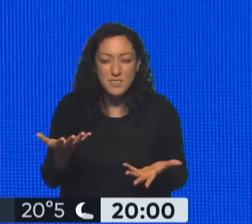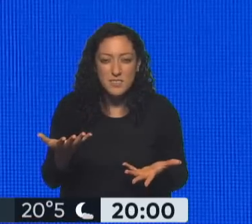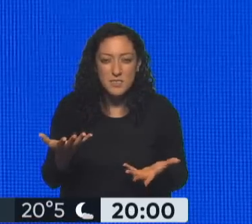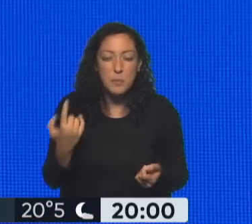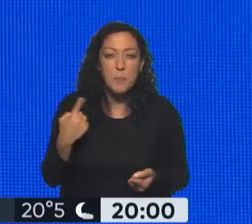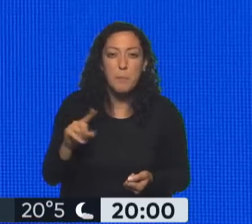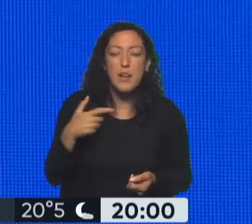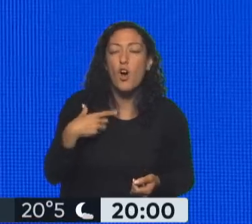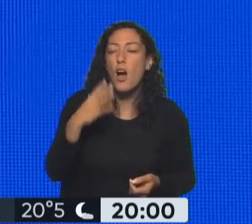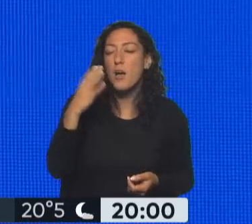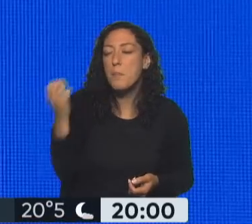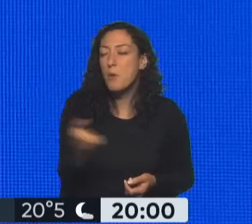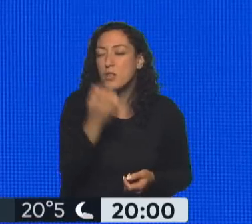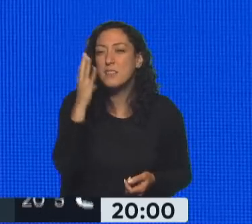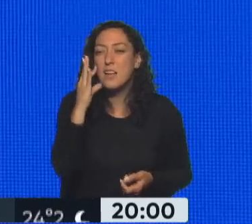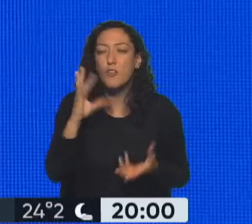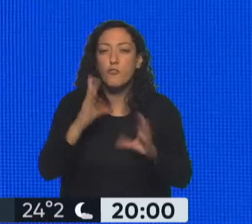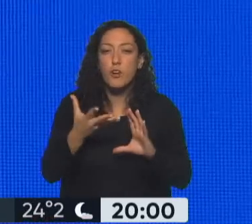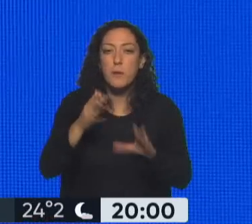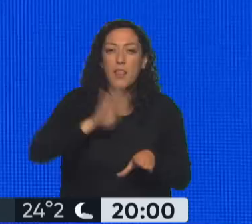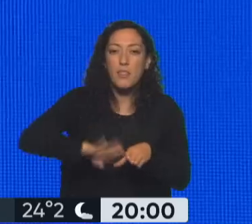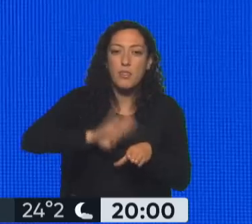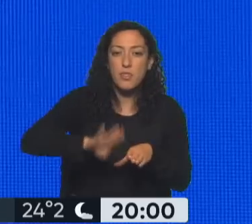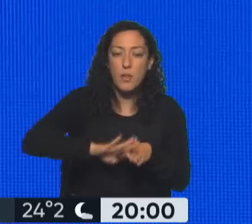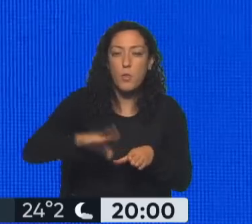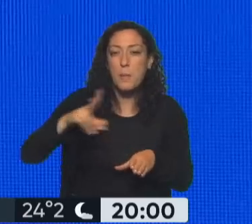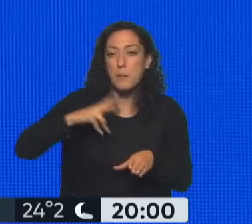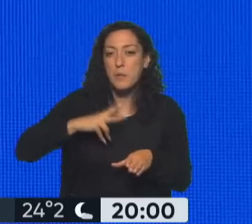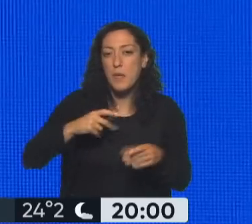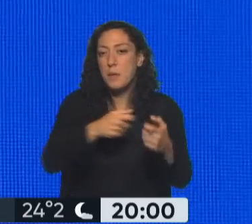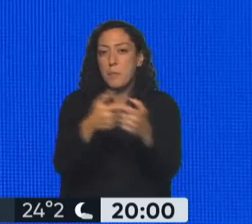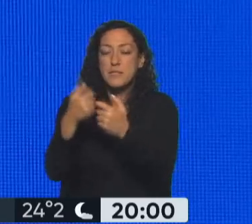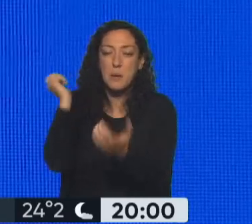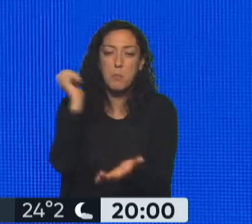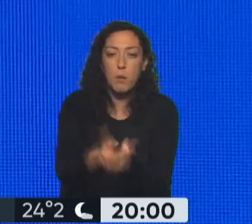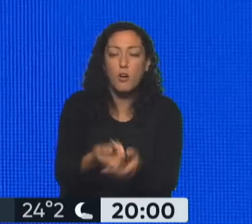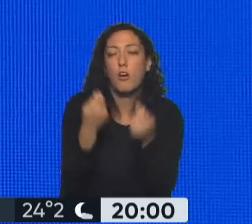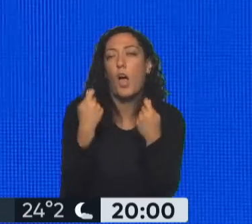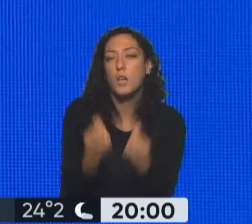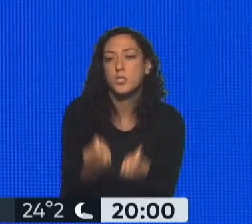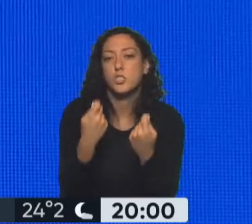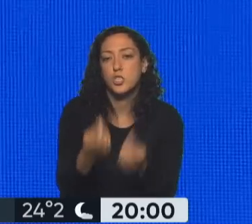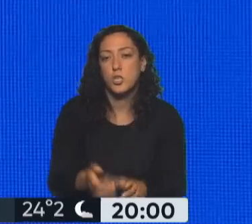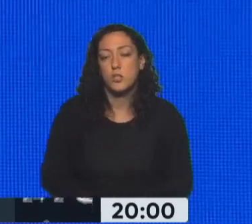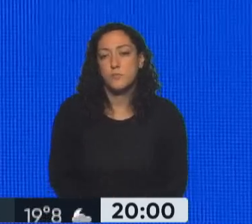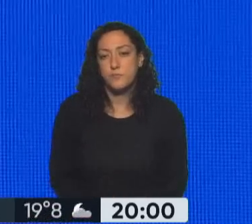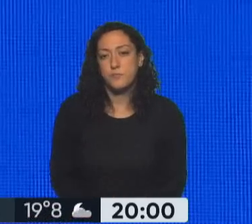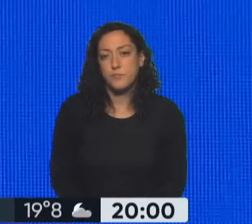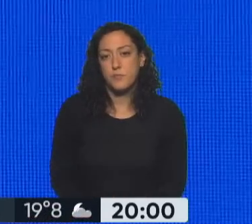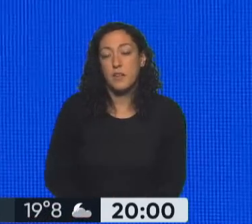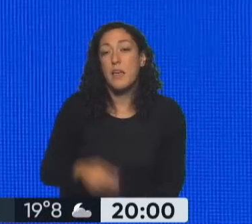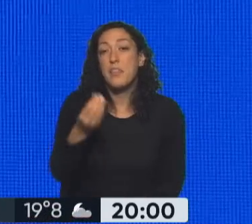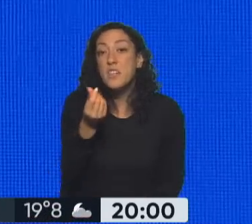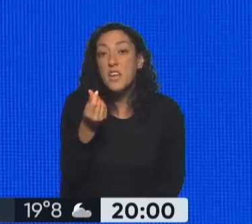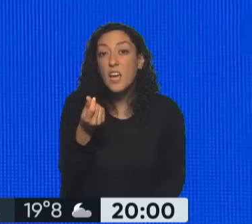parte muy importante se fue en pago de la deuda privada de empresas privadas. No debió haber salido ese